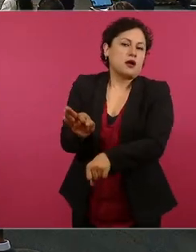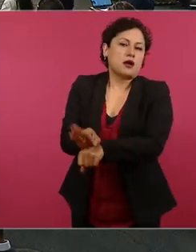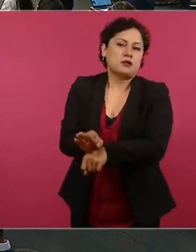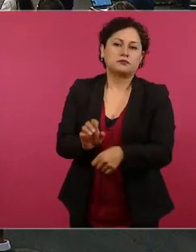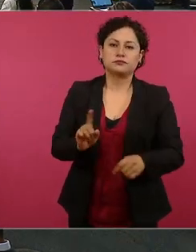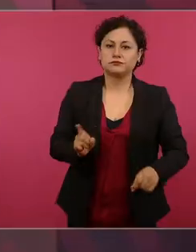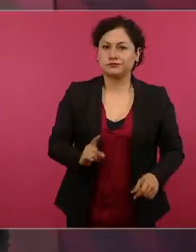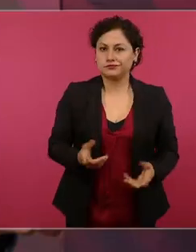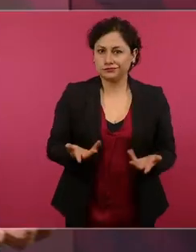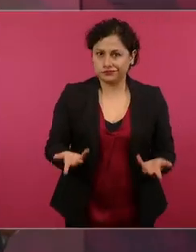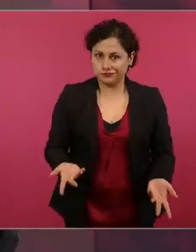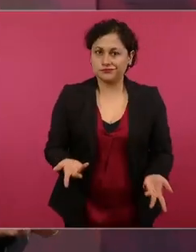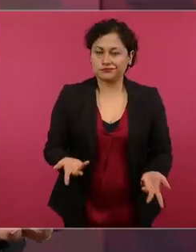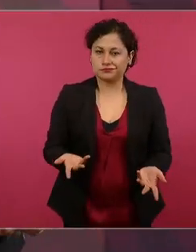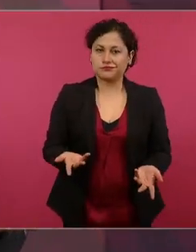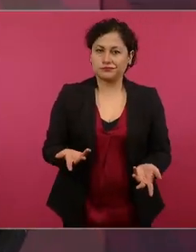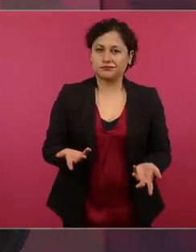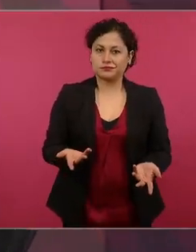y que no tengamos